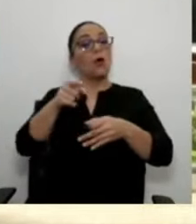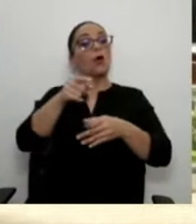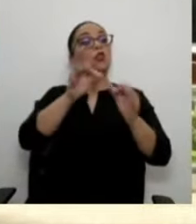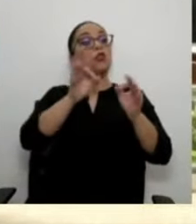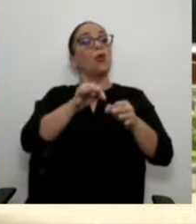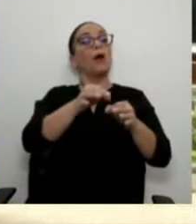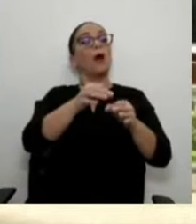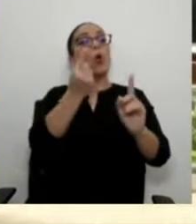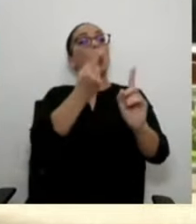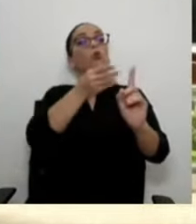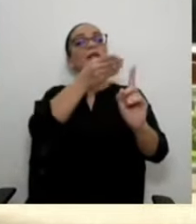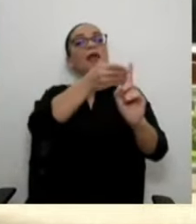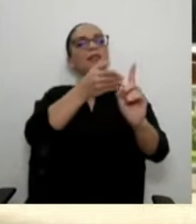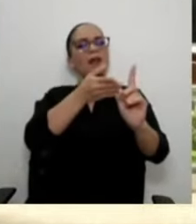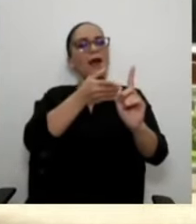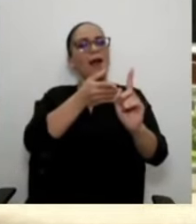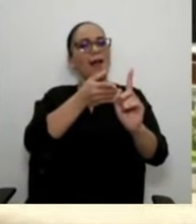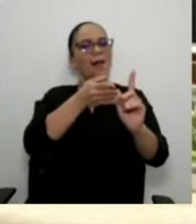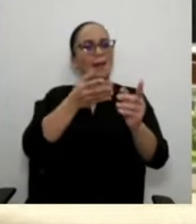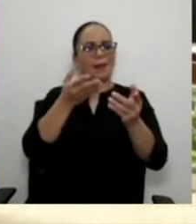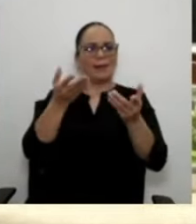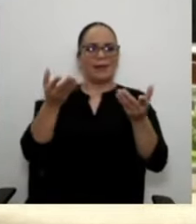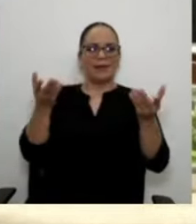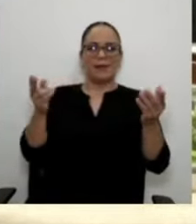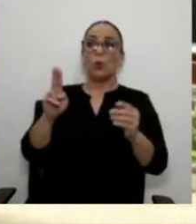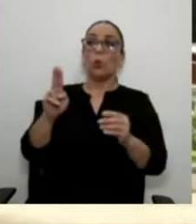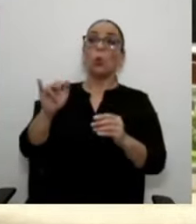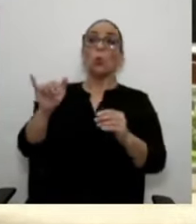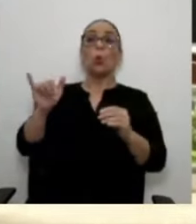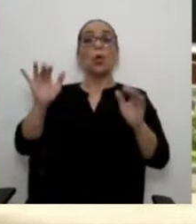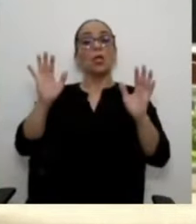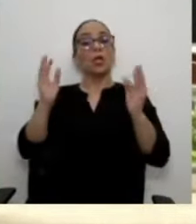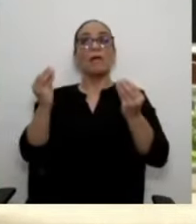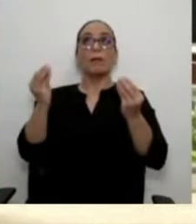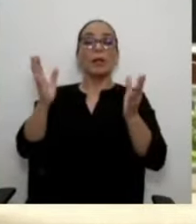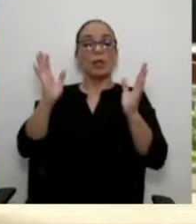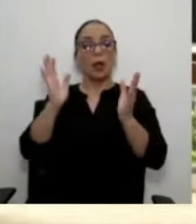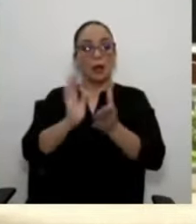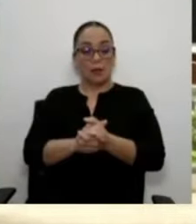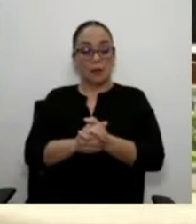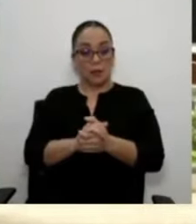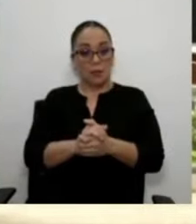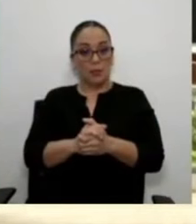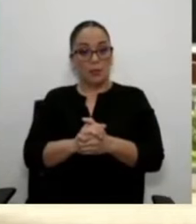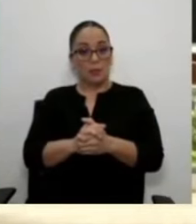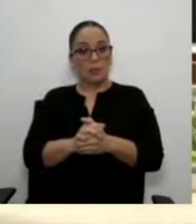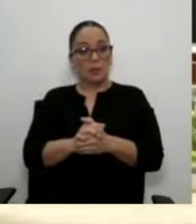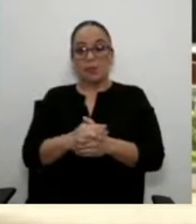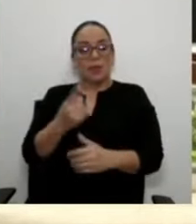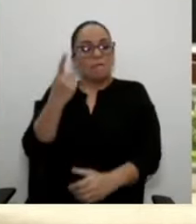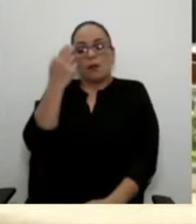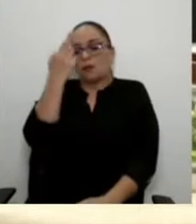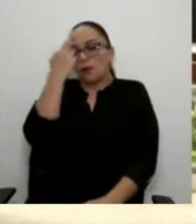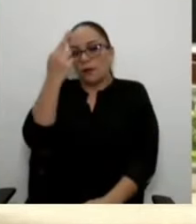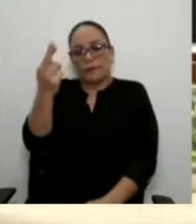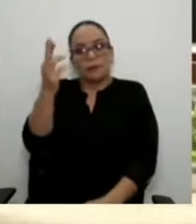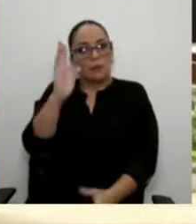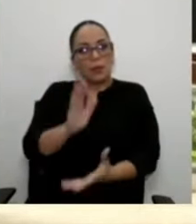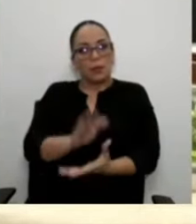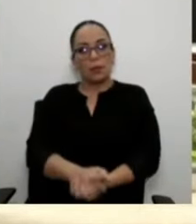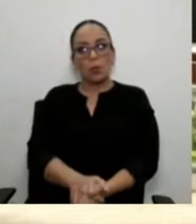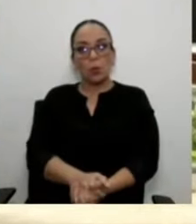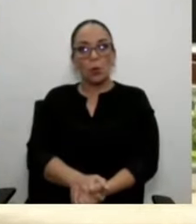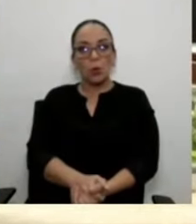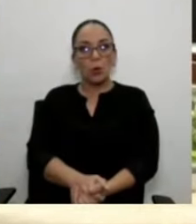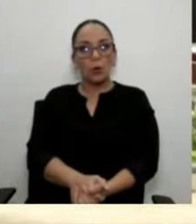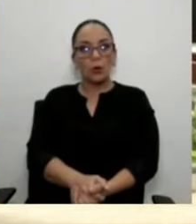¡Uy! ¡Uy! ¡Qué barbaridad! ¡Qué falta de respeto! No,